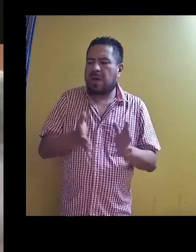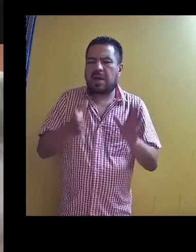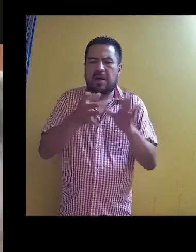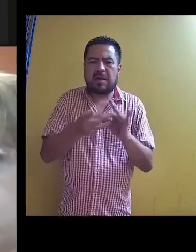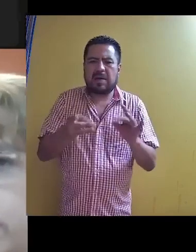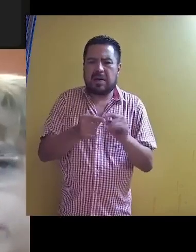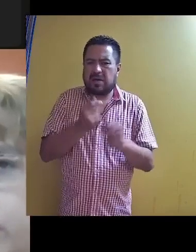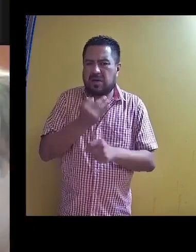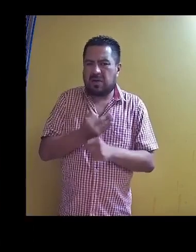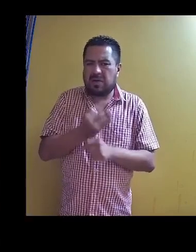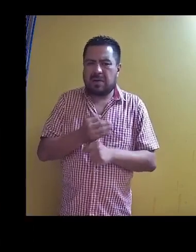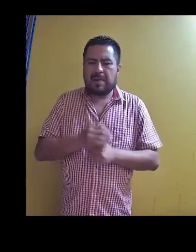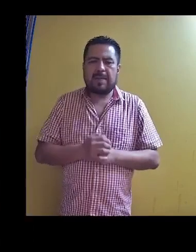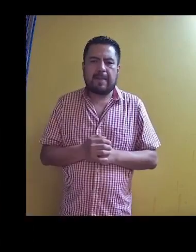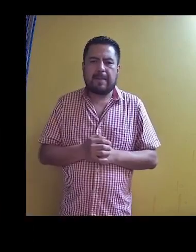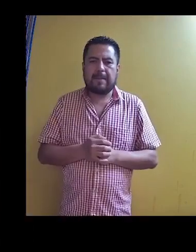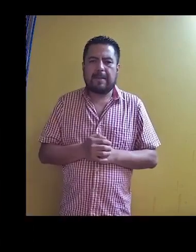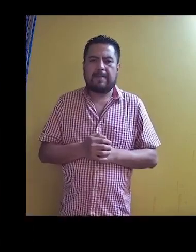cuenta.